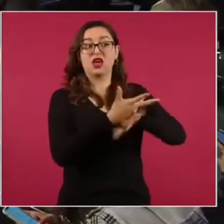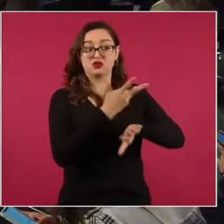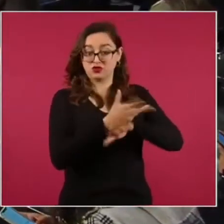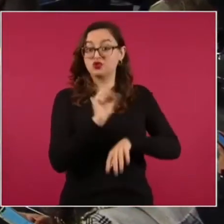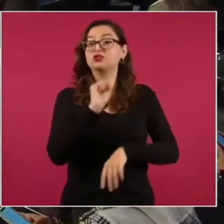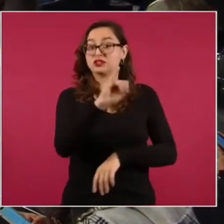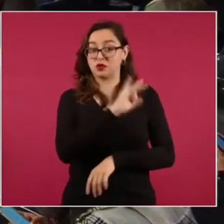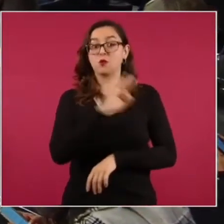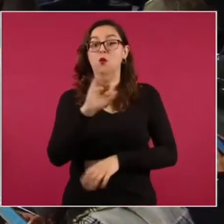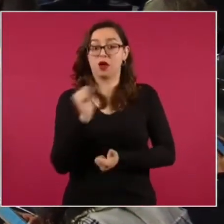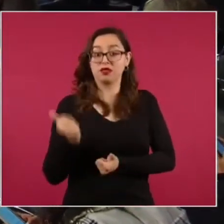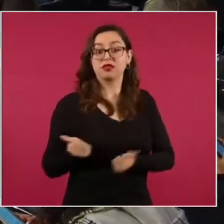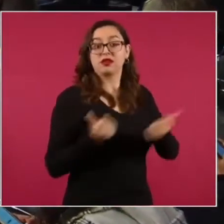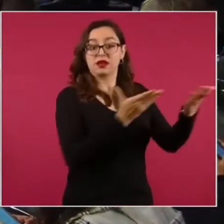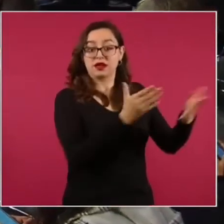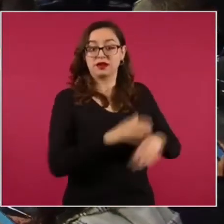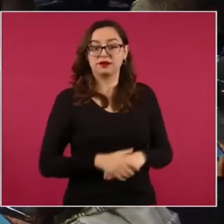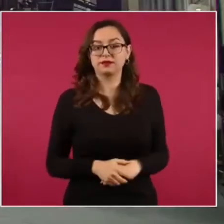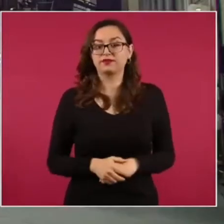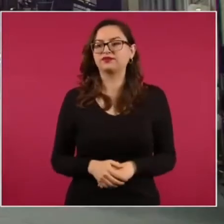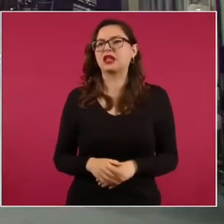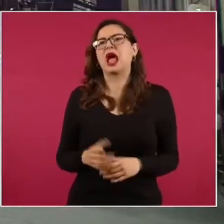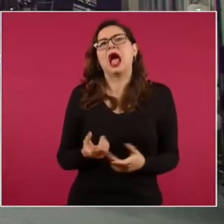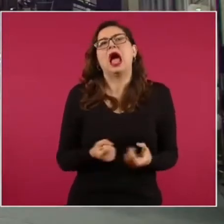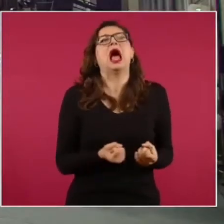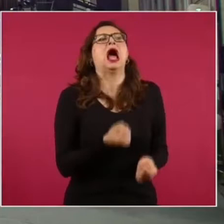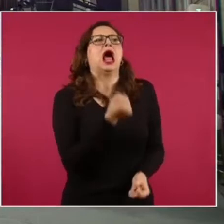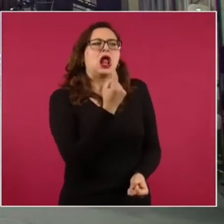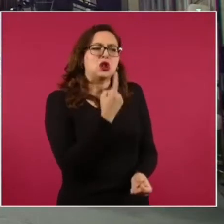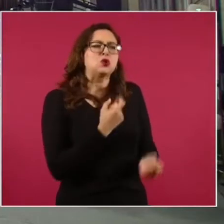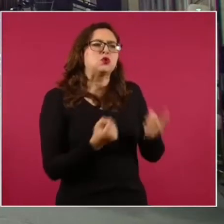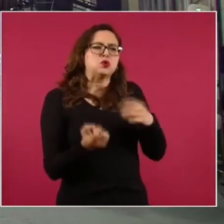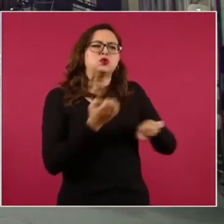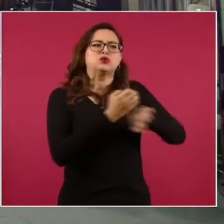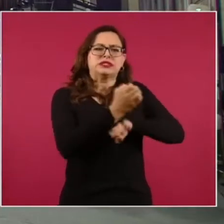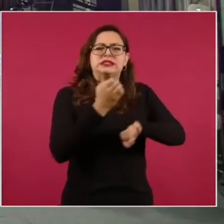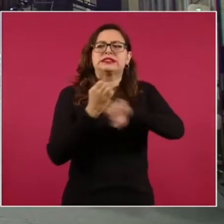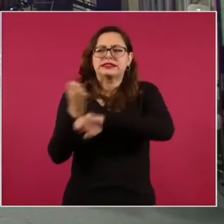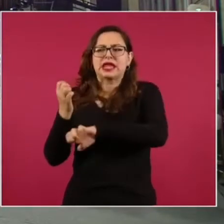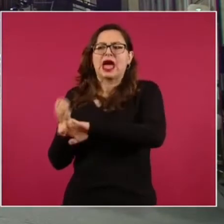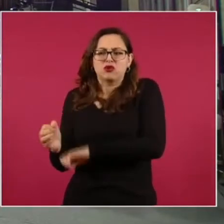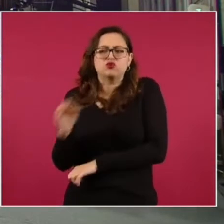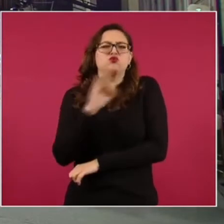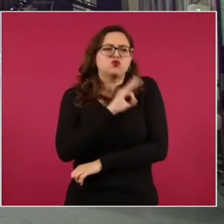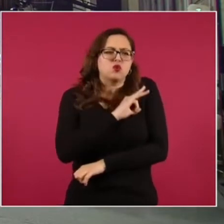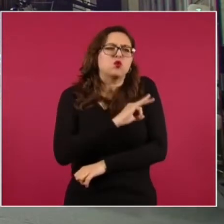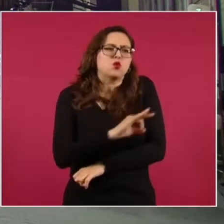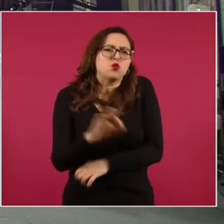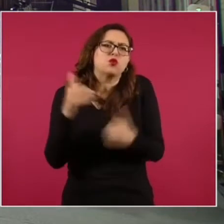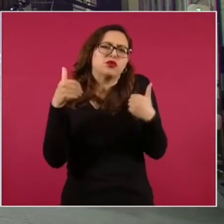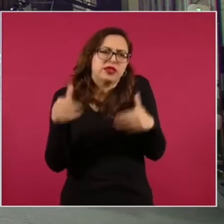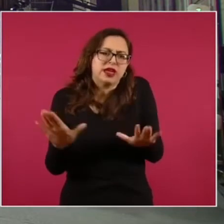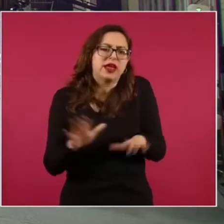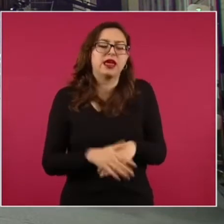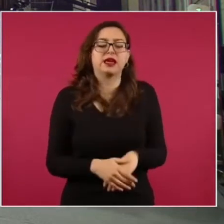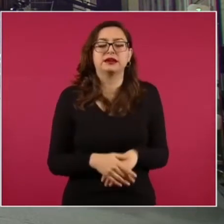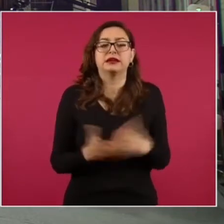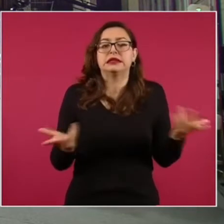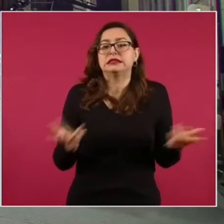¿Cómo? Hay zonas liberadas, como por ejemplo en México también, el ganado de Chihuahua sí puede ser exportado a Estados